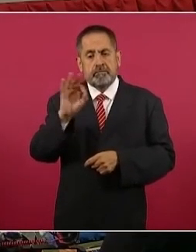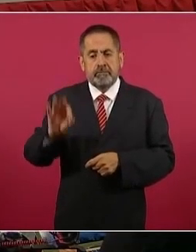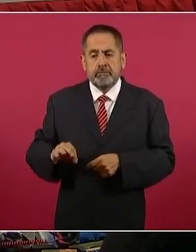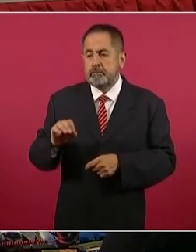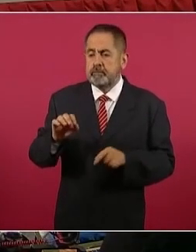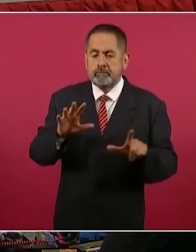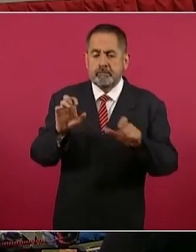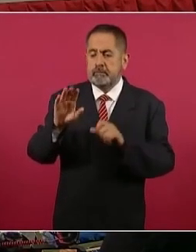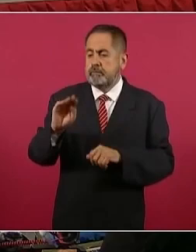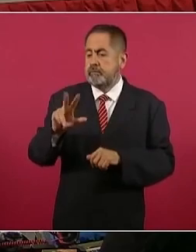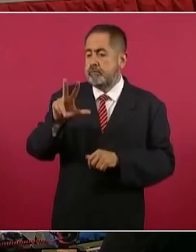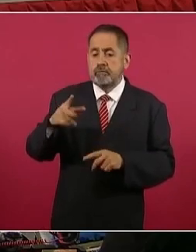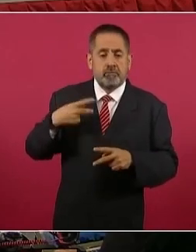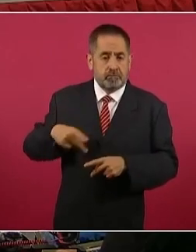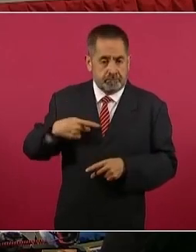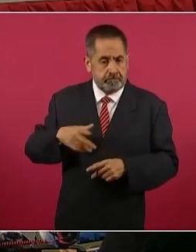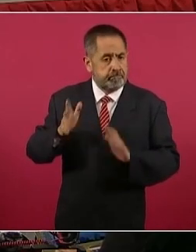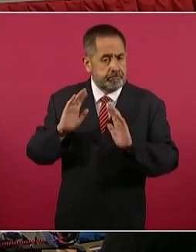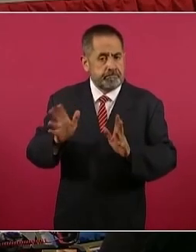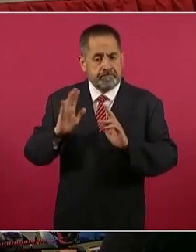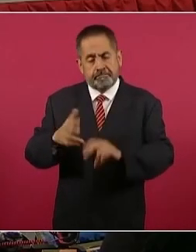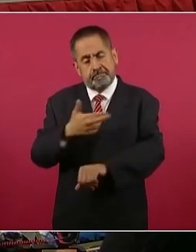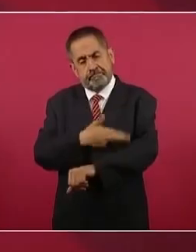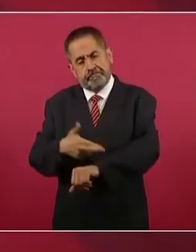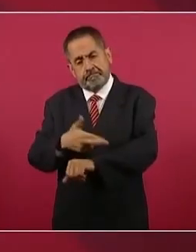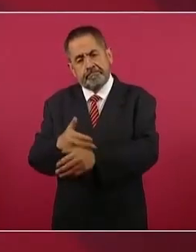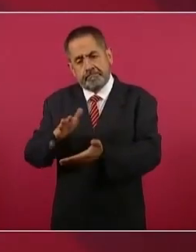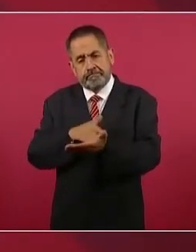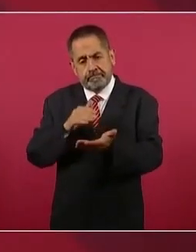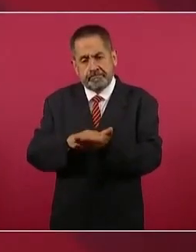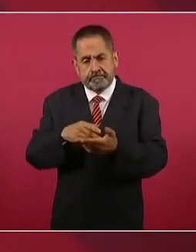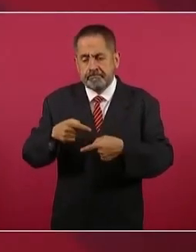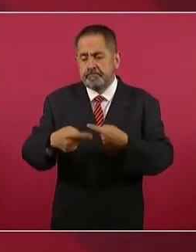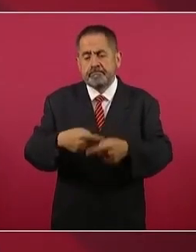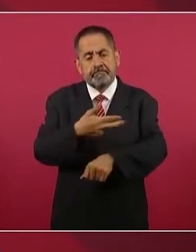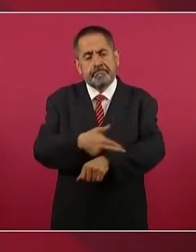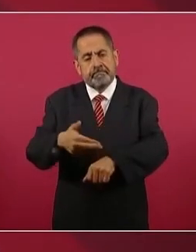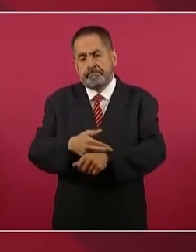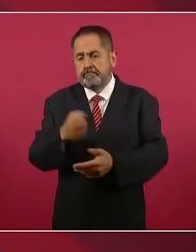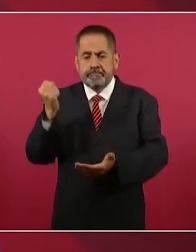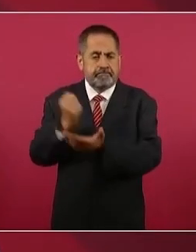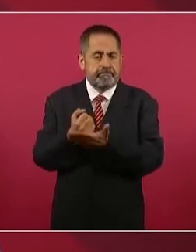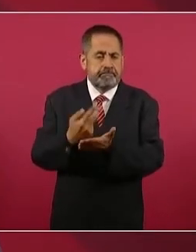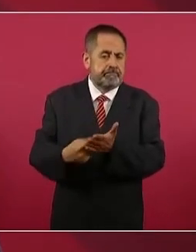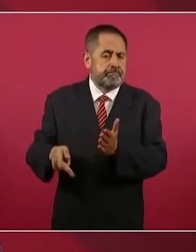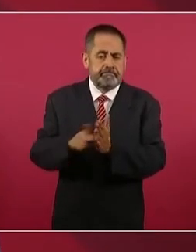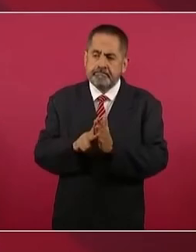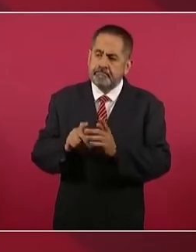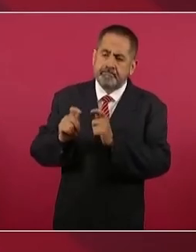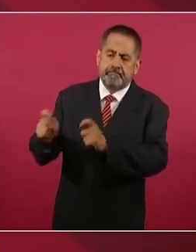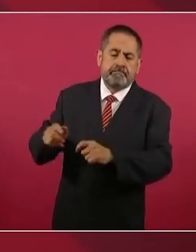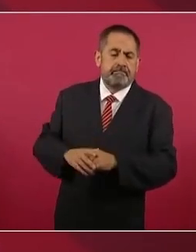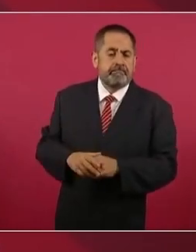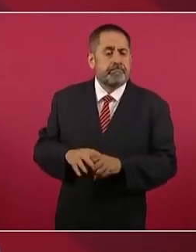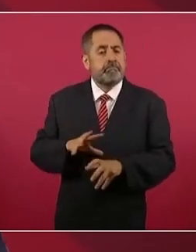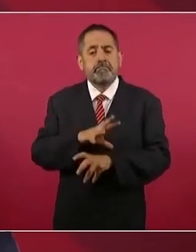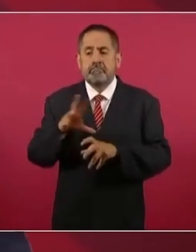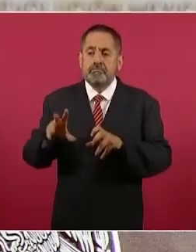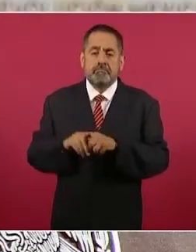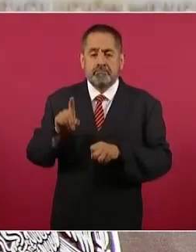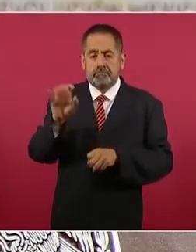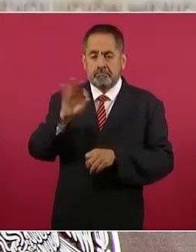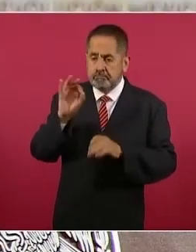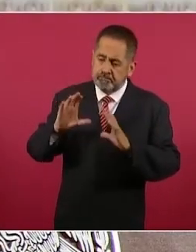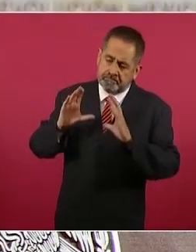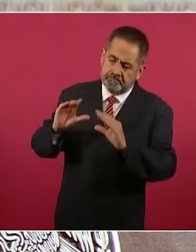personas que ya están en alguna etapa de su masificación el 100% del personal en los hospitales ha sido capacitado y